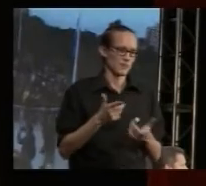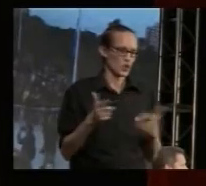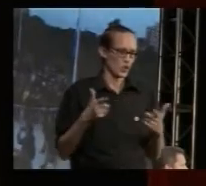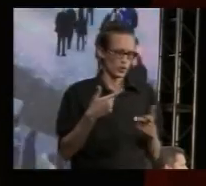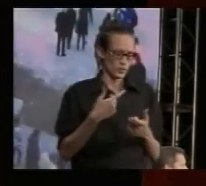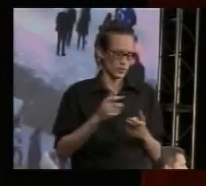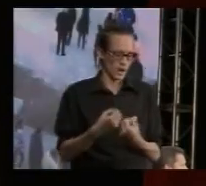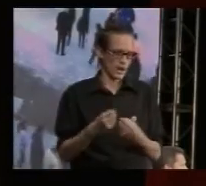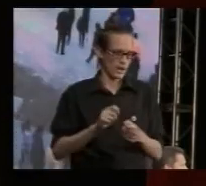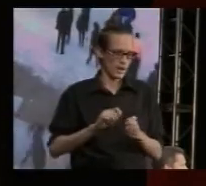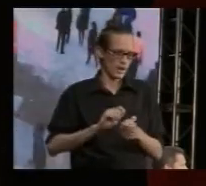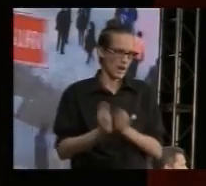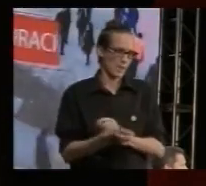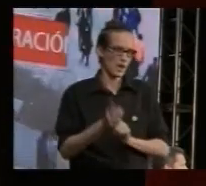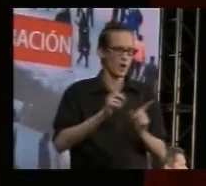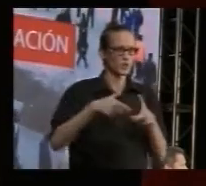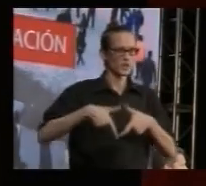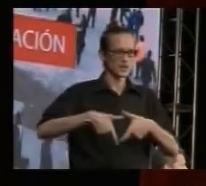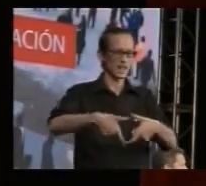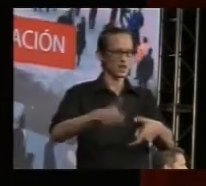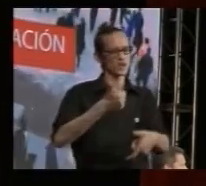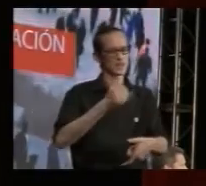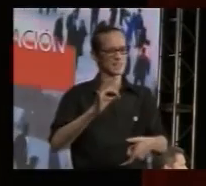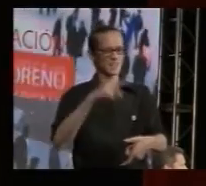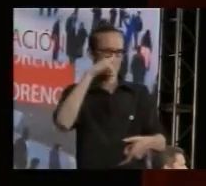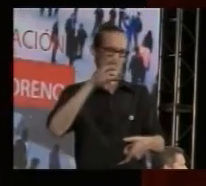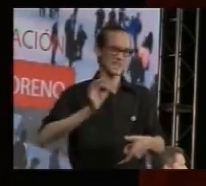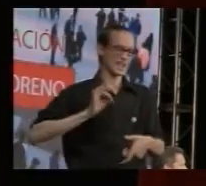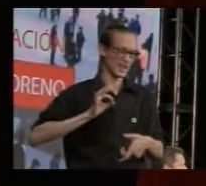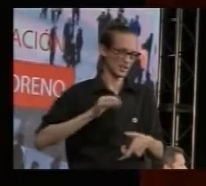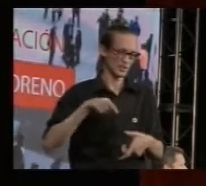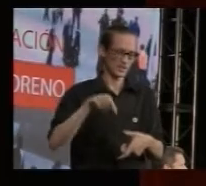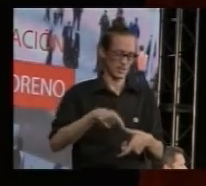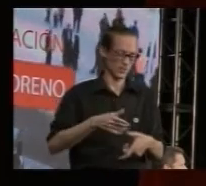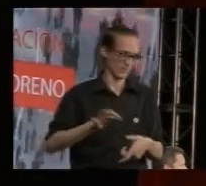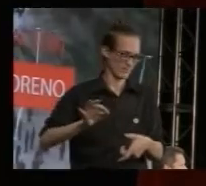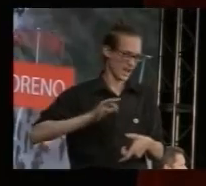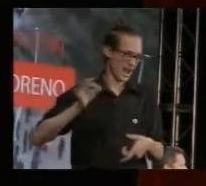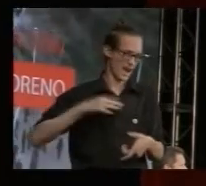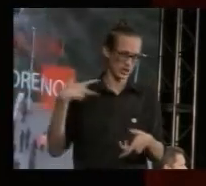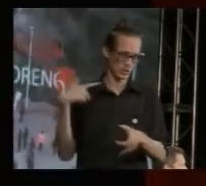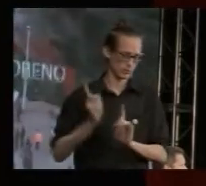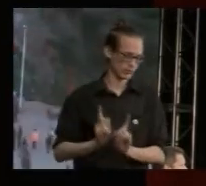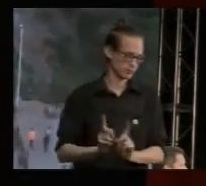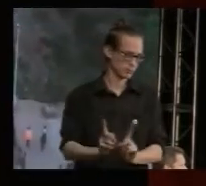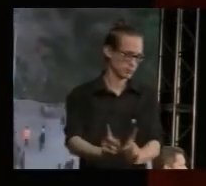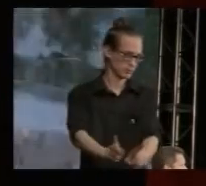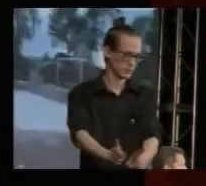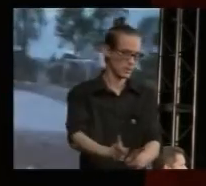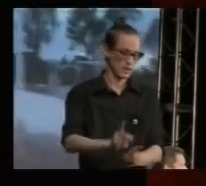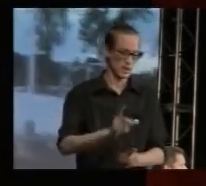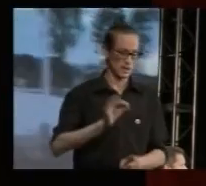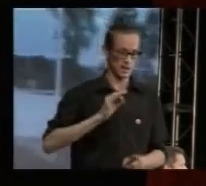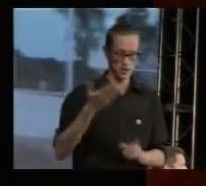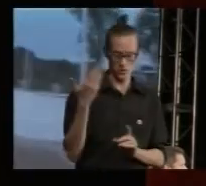Generalmente cuando una cañería tiene más de 60, 70 años hay que cambiarla, esto no se hizo durante mucho tiempo. Durante el año pasado hubo